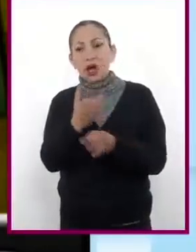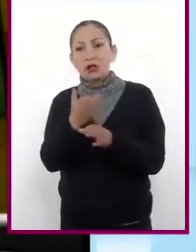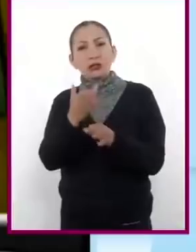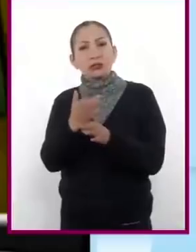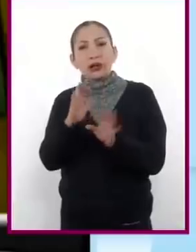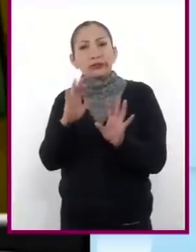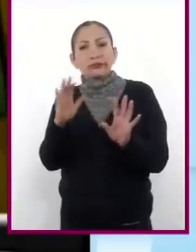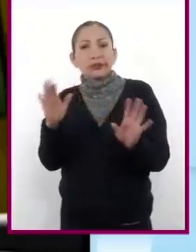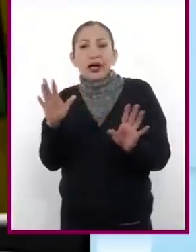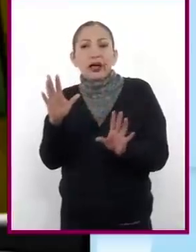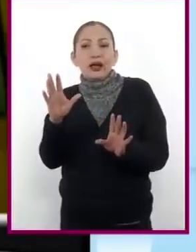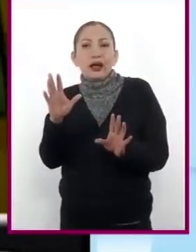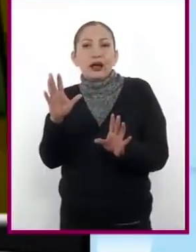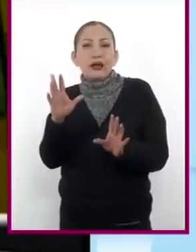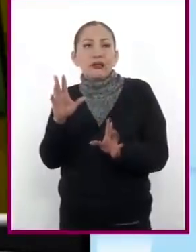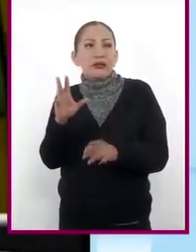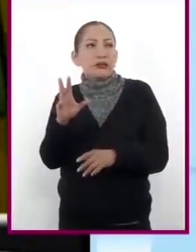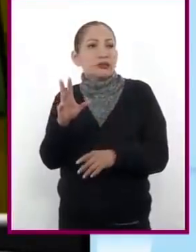ya no